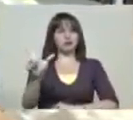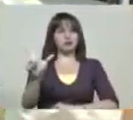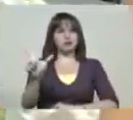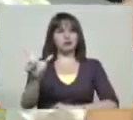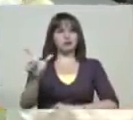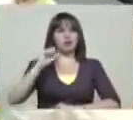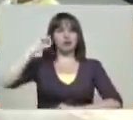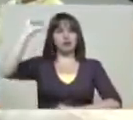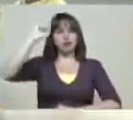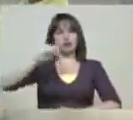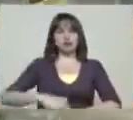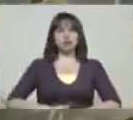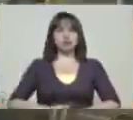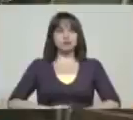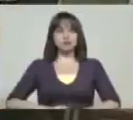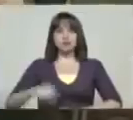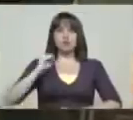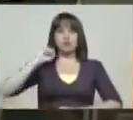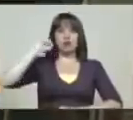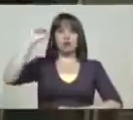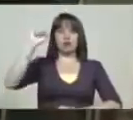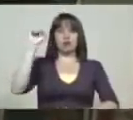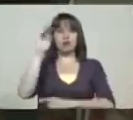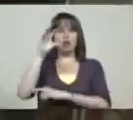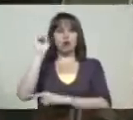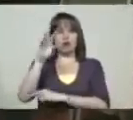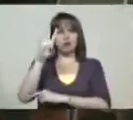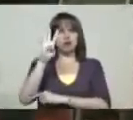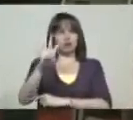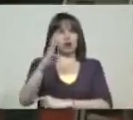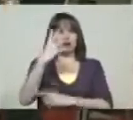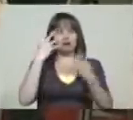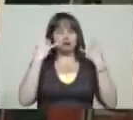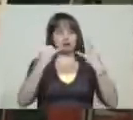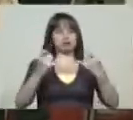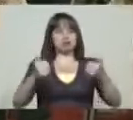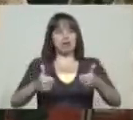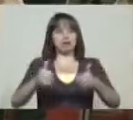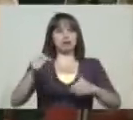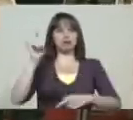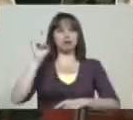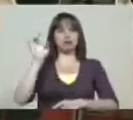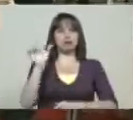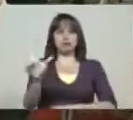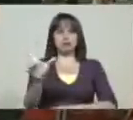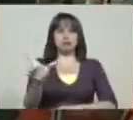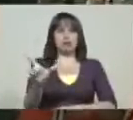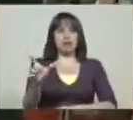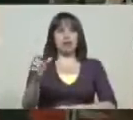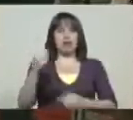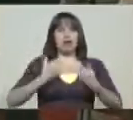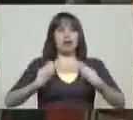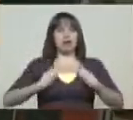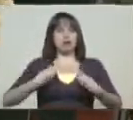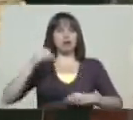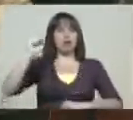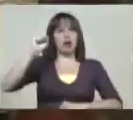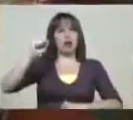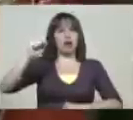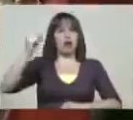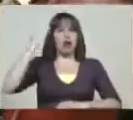¡Que viva el Congreso histórico y admirable! ¡Viva! ¡Que viva la memoria y el legado de Hugo